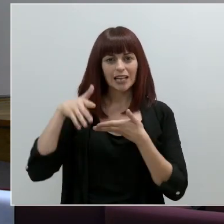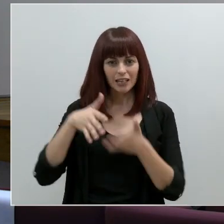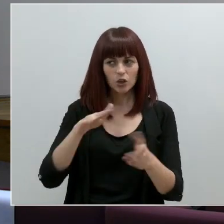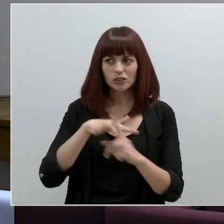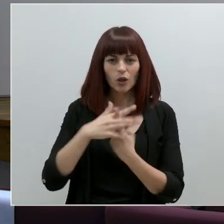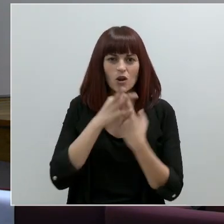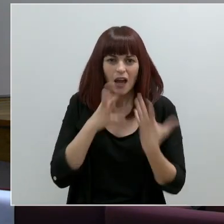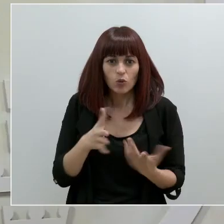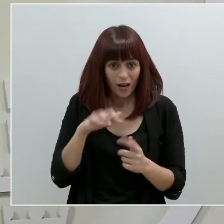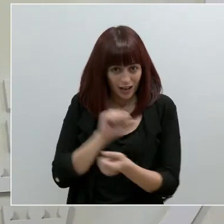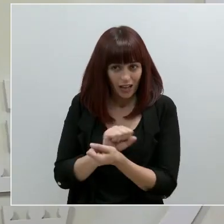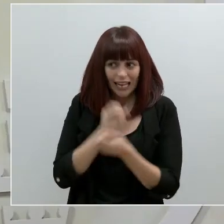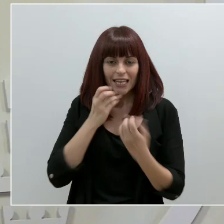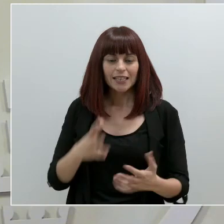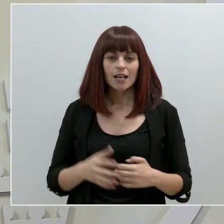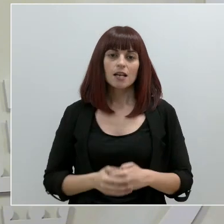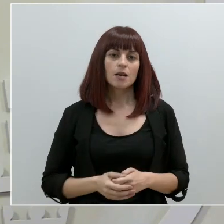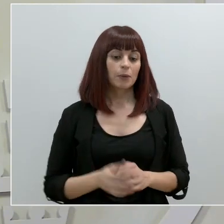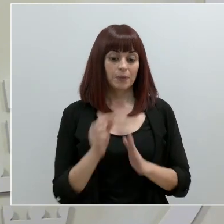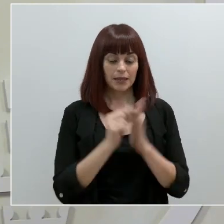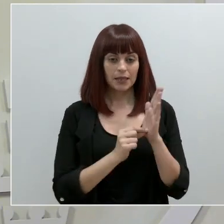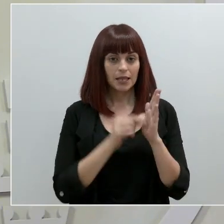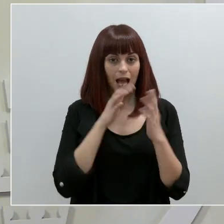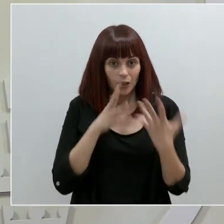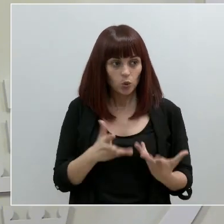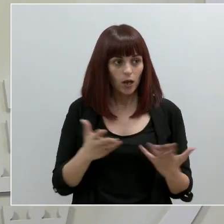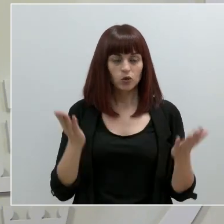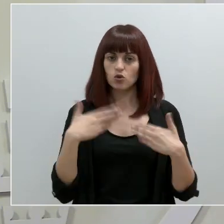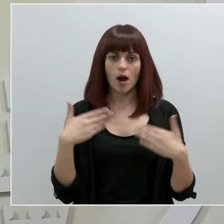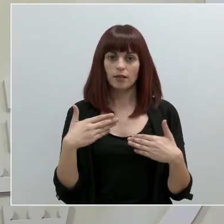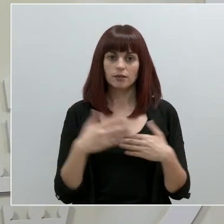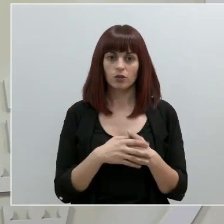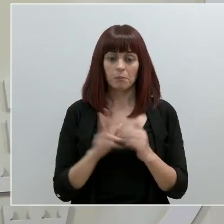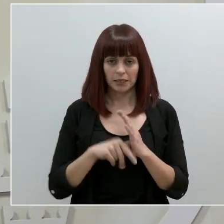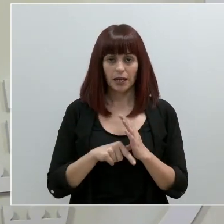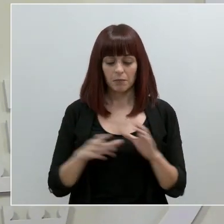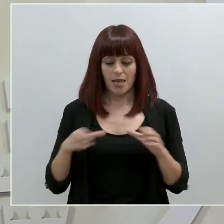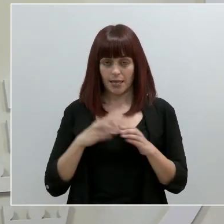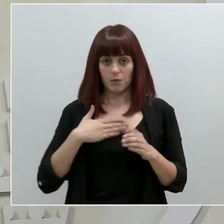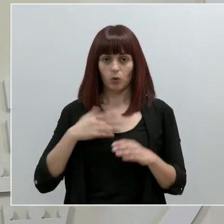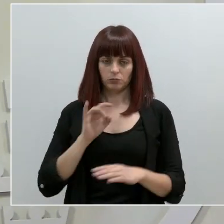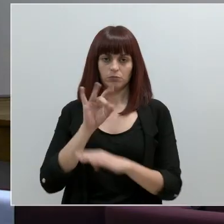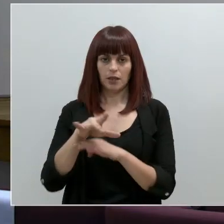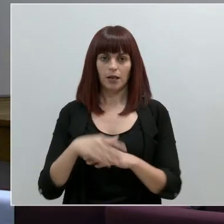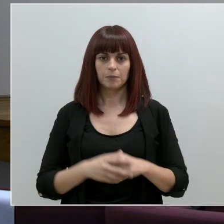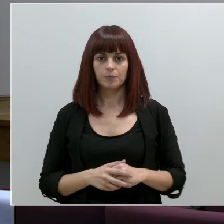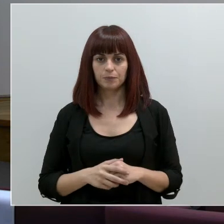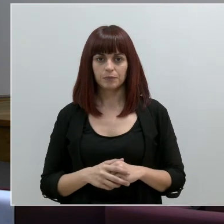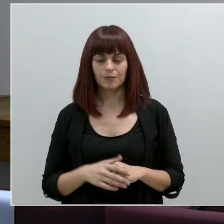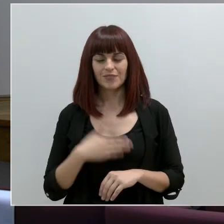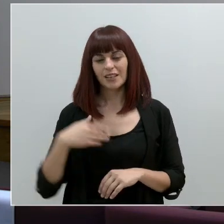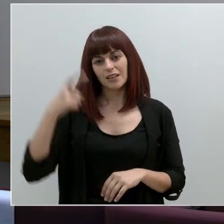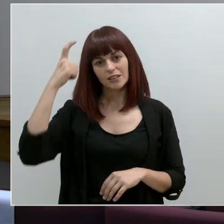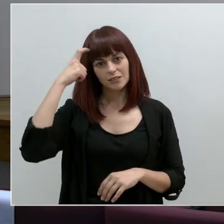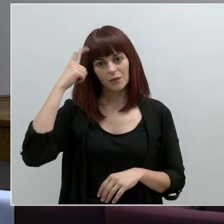actual allí? Pues no tenemos el dato actual, con lo cual se os lo pasará a gabinete. Y también quieren